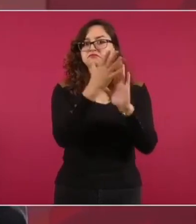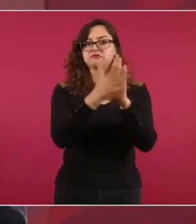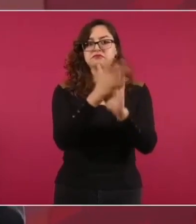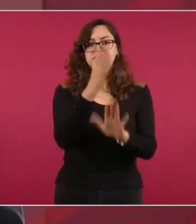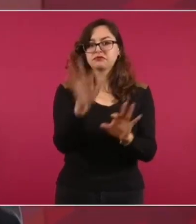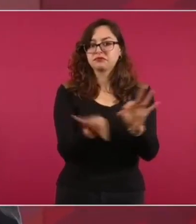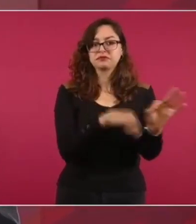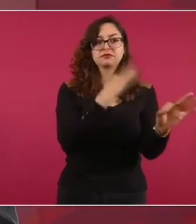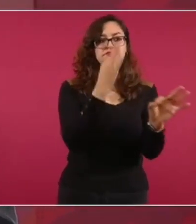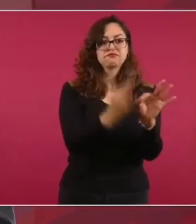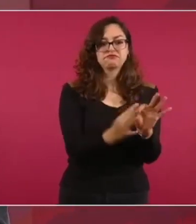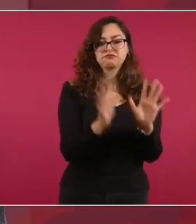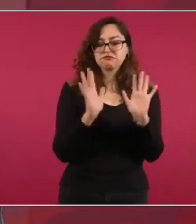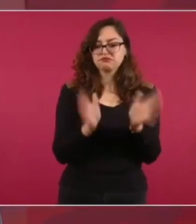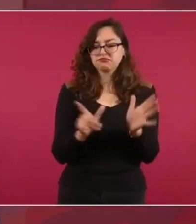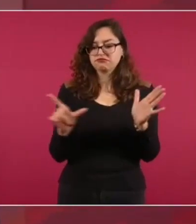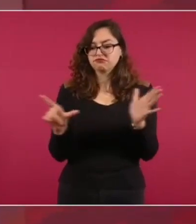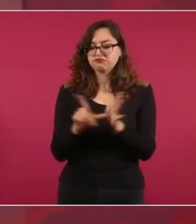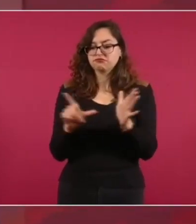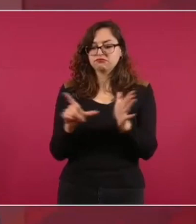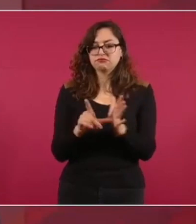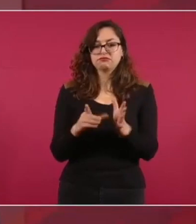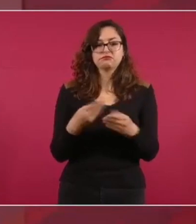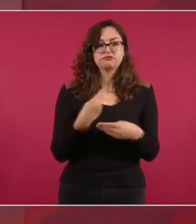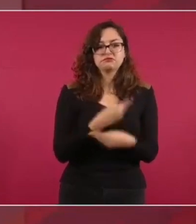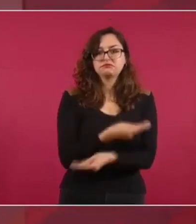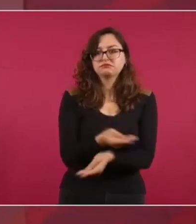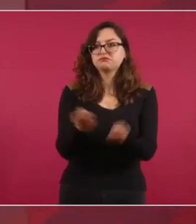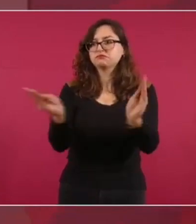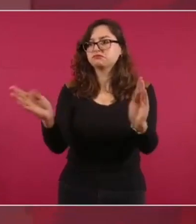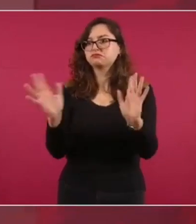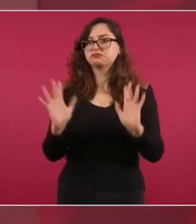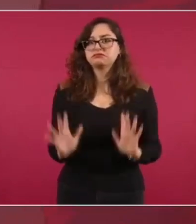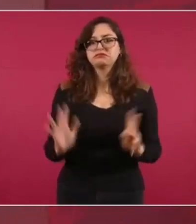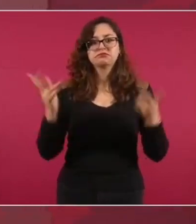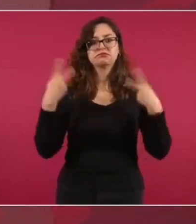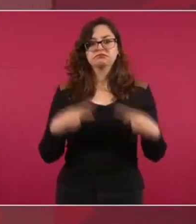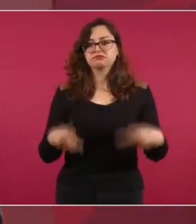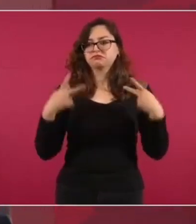El familiar autorizado de una niña, de un niño con discapacidad,